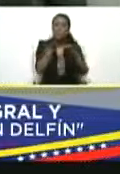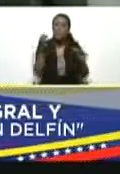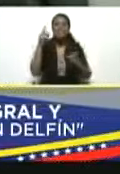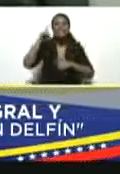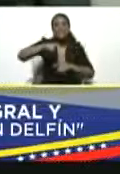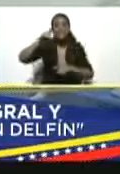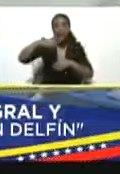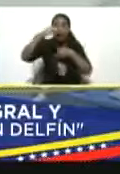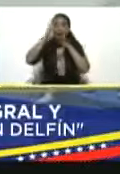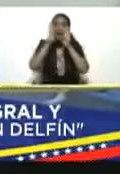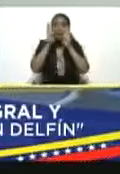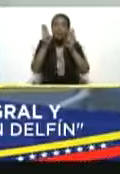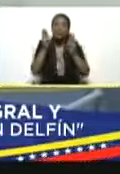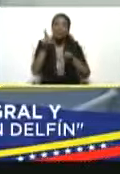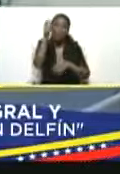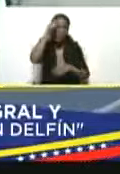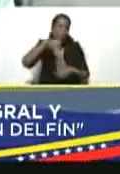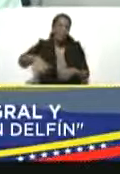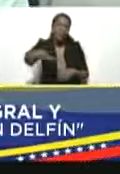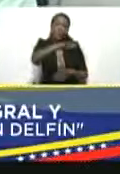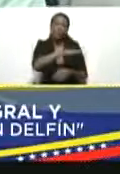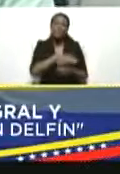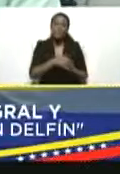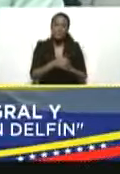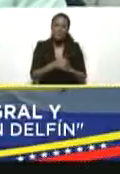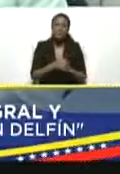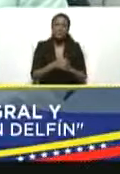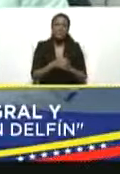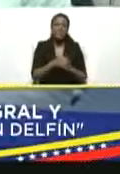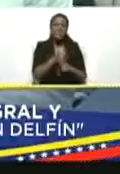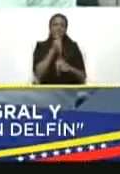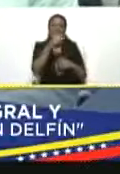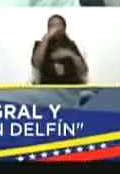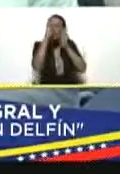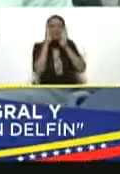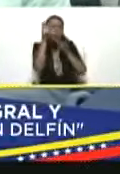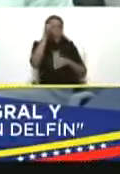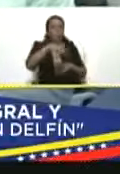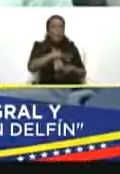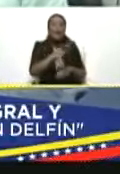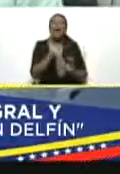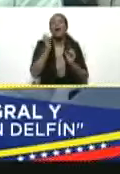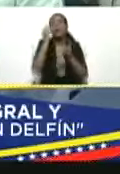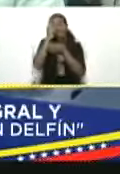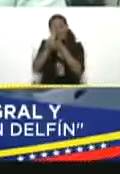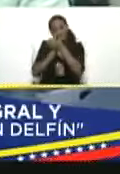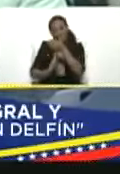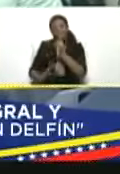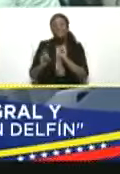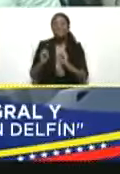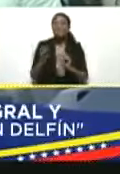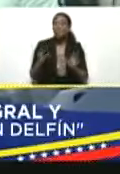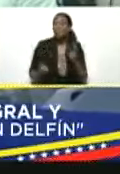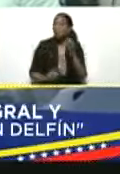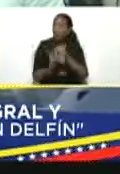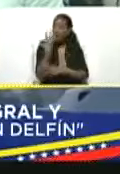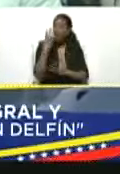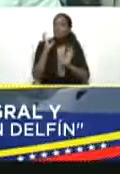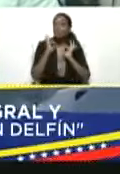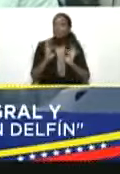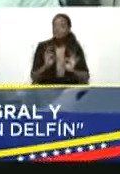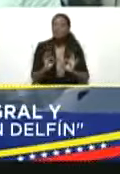necesarios para la atención al pueblo al pueblo al pueblo que lo neces total estamos construyendo